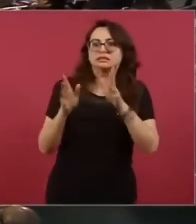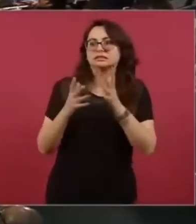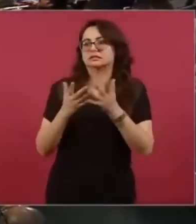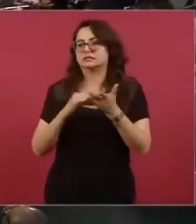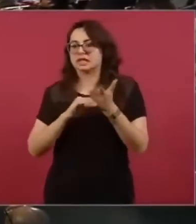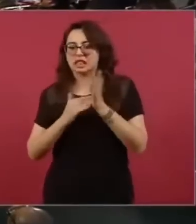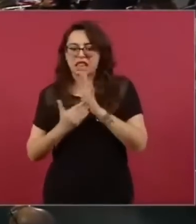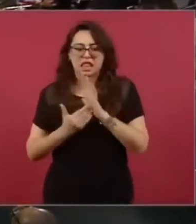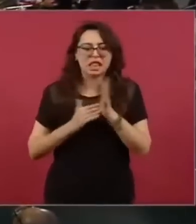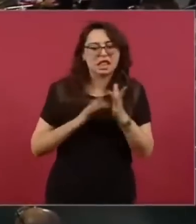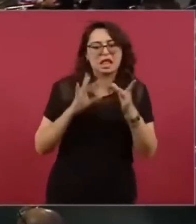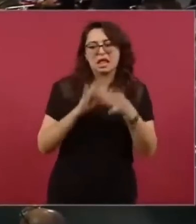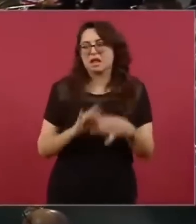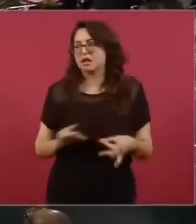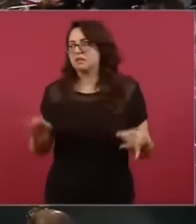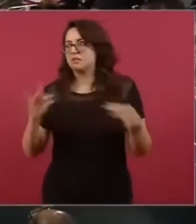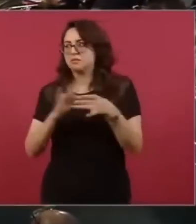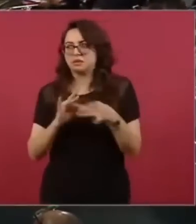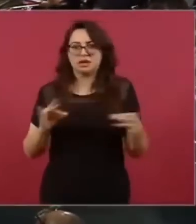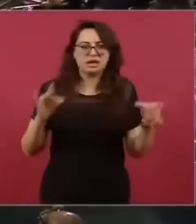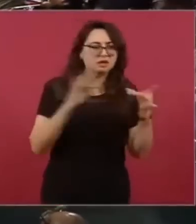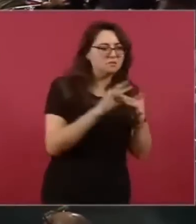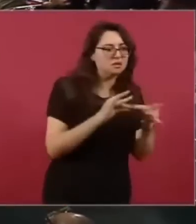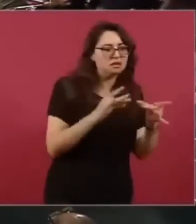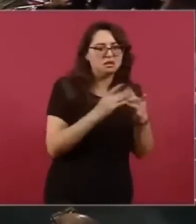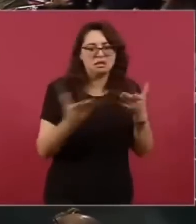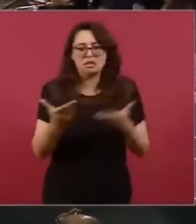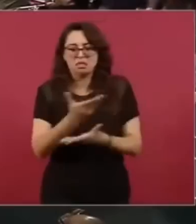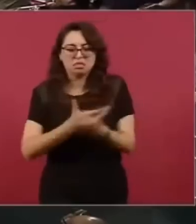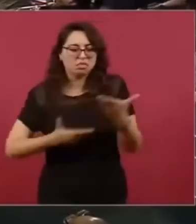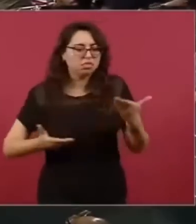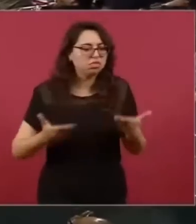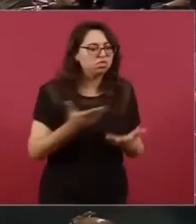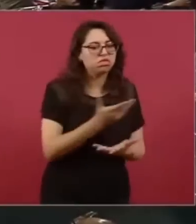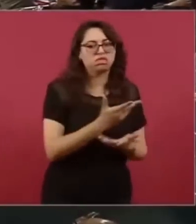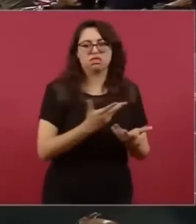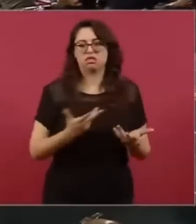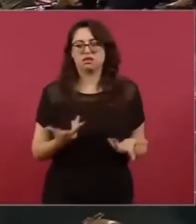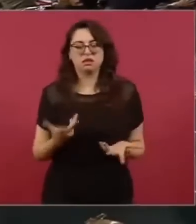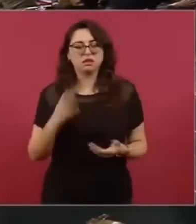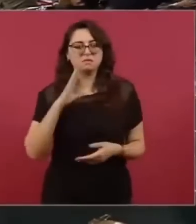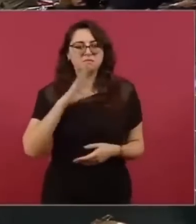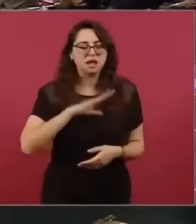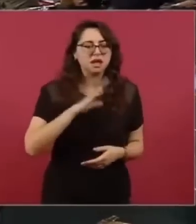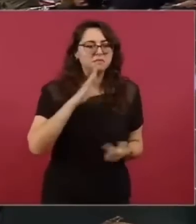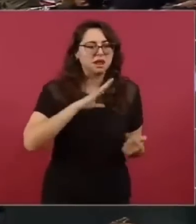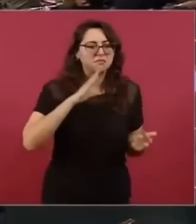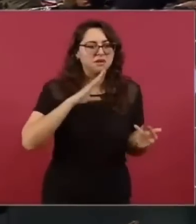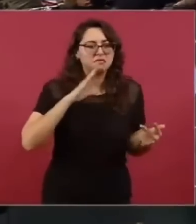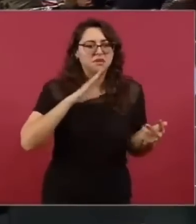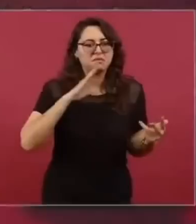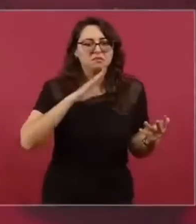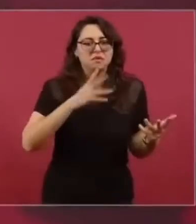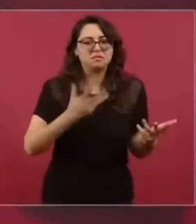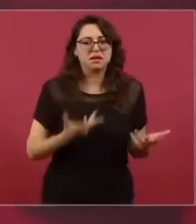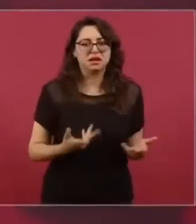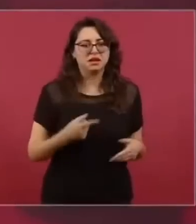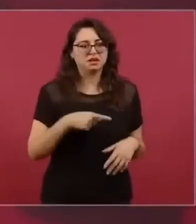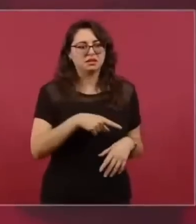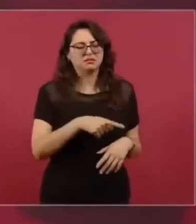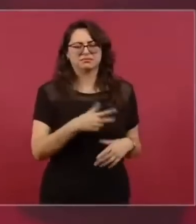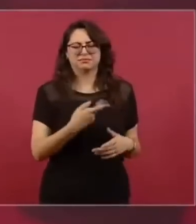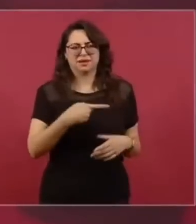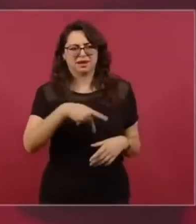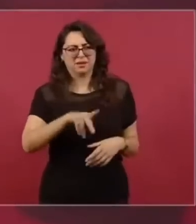en el tiempo que estamos nosotros en la presidencia. El año pasado fue